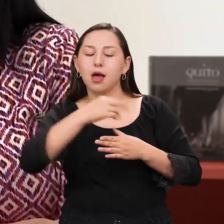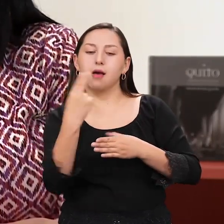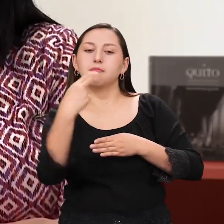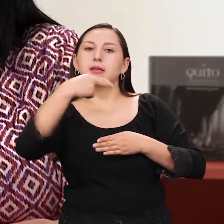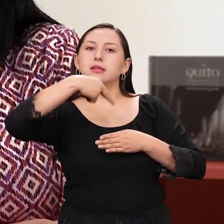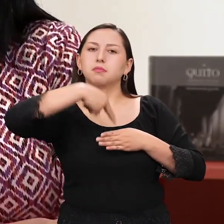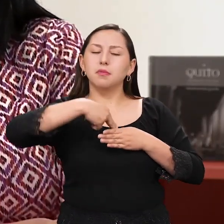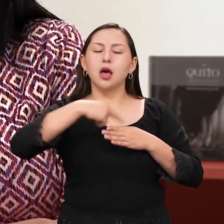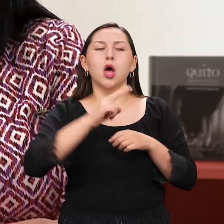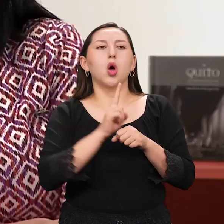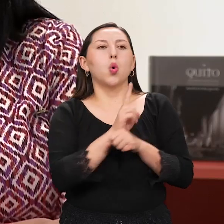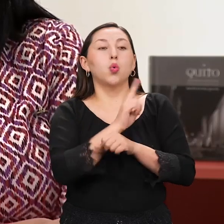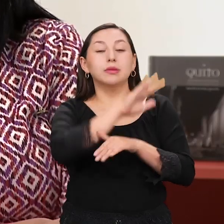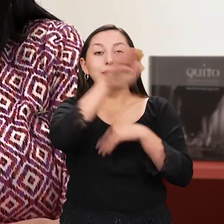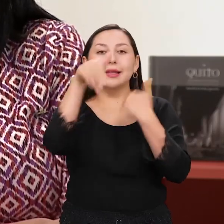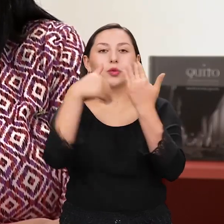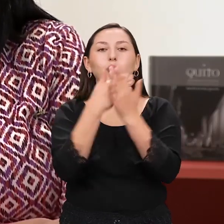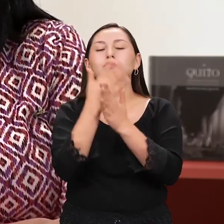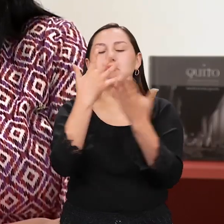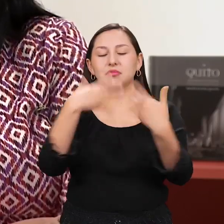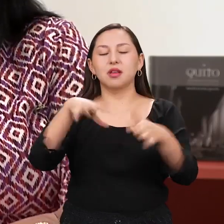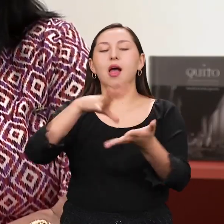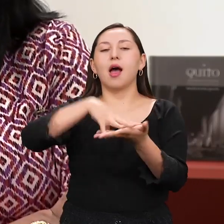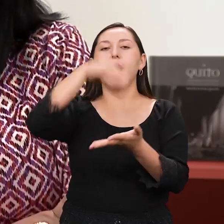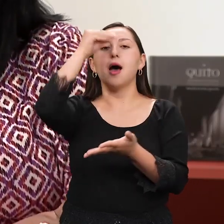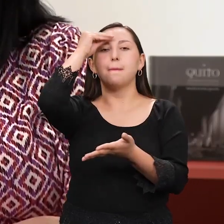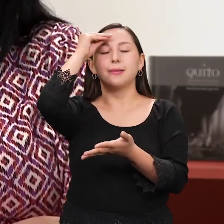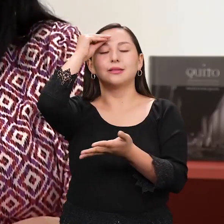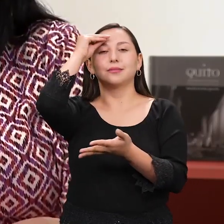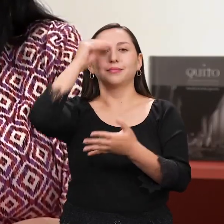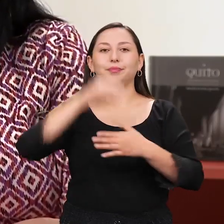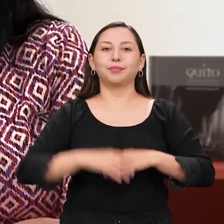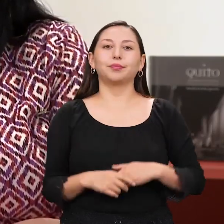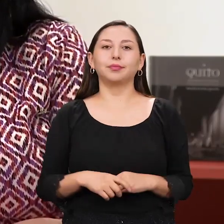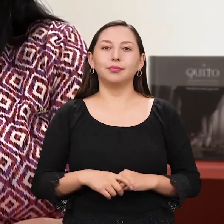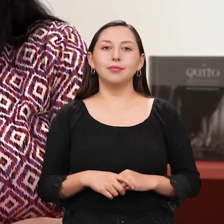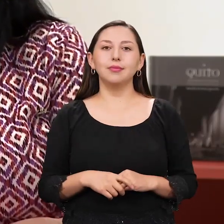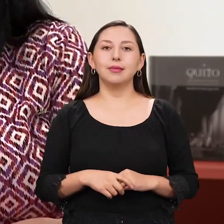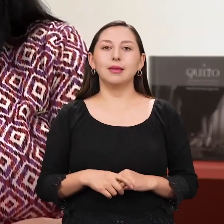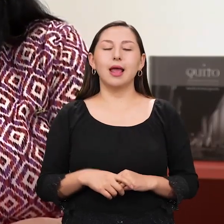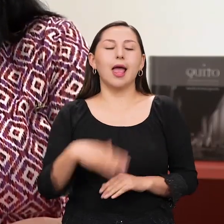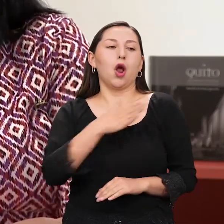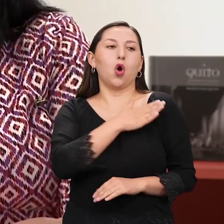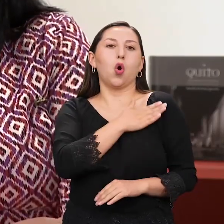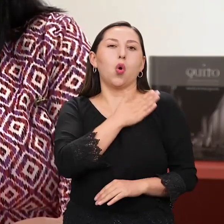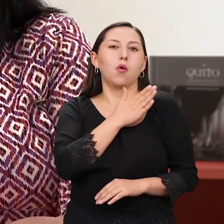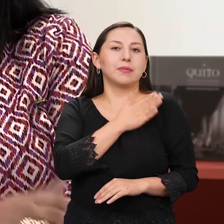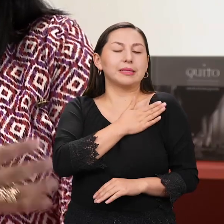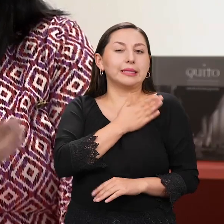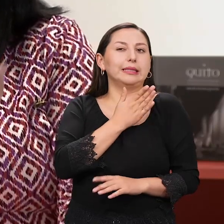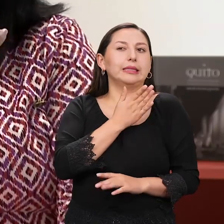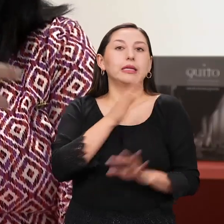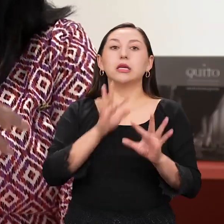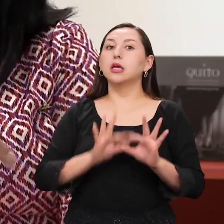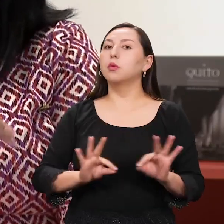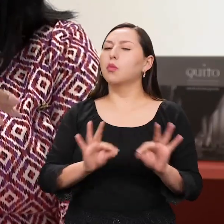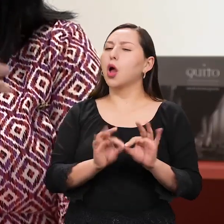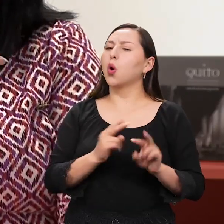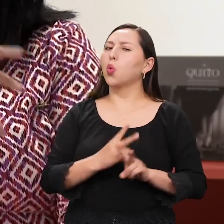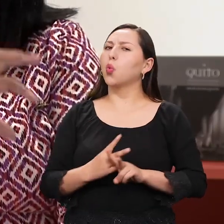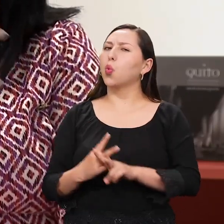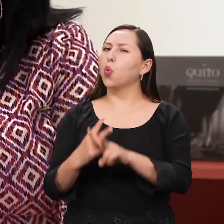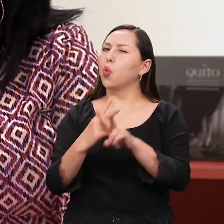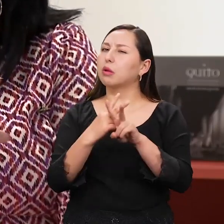el ámbito del uso de todas estas tecnologías, pero también debemos ver con cierta desconfianza a los